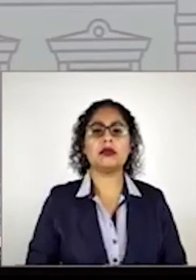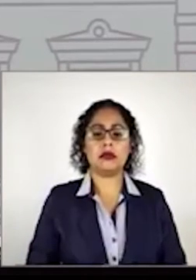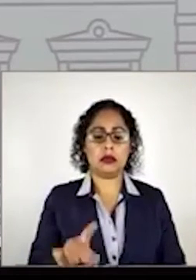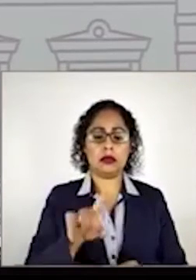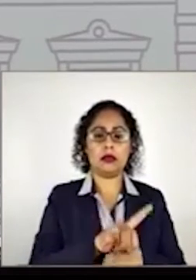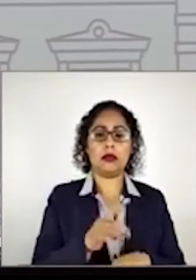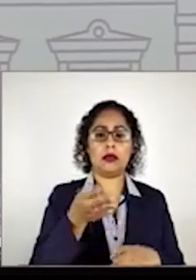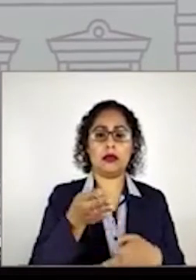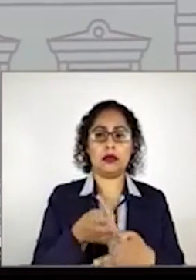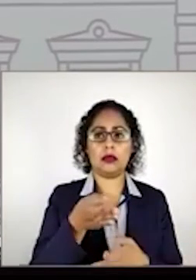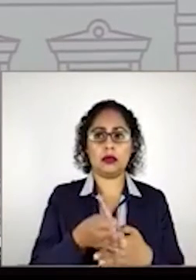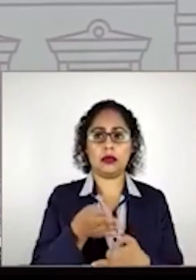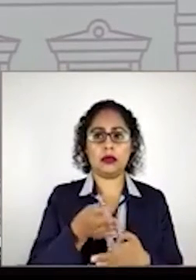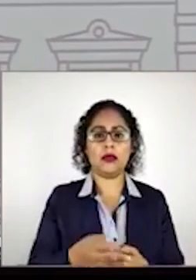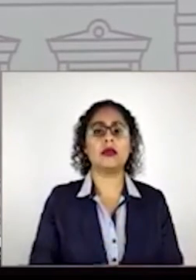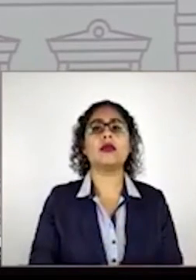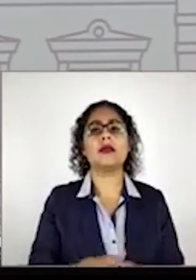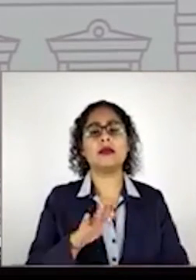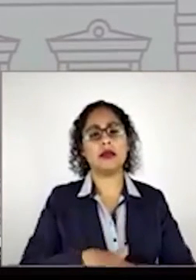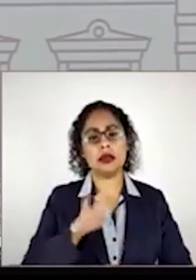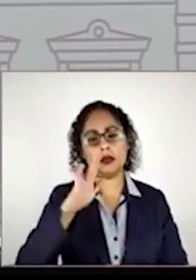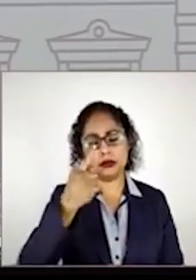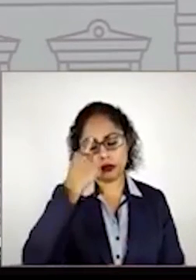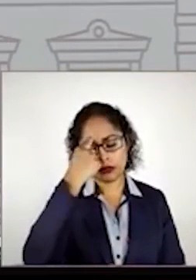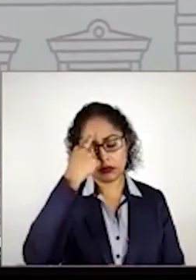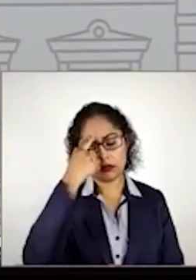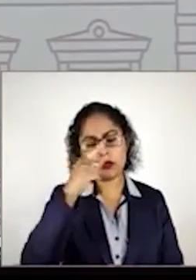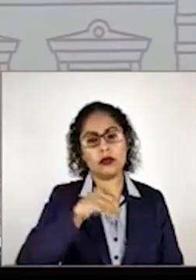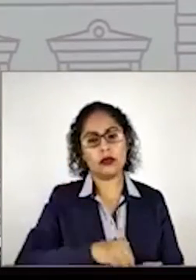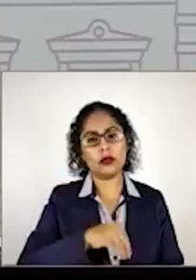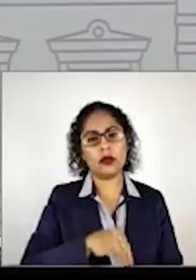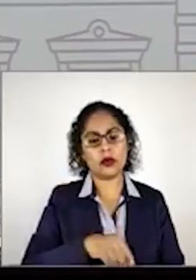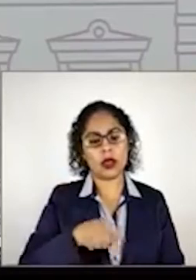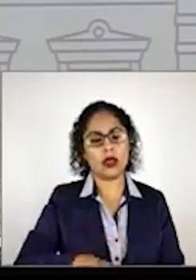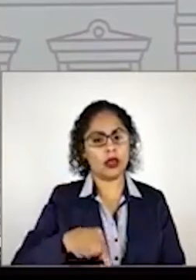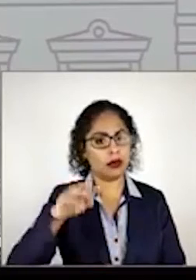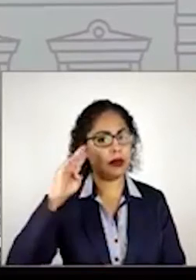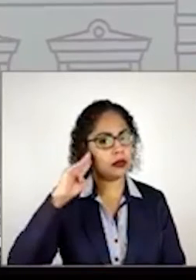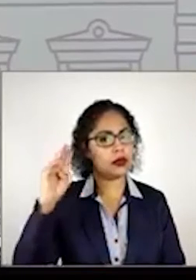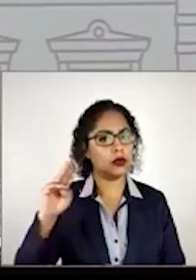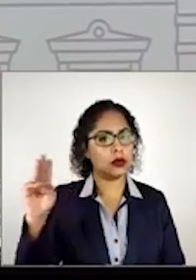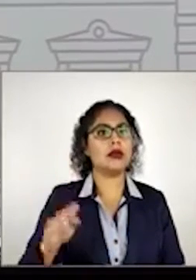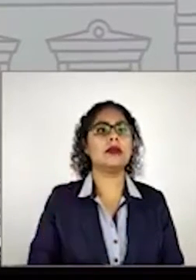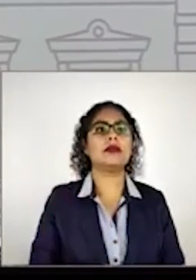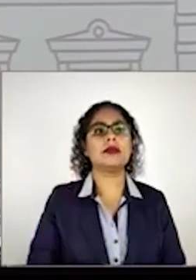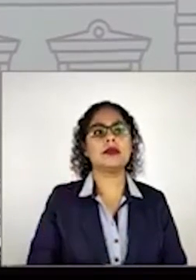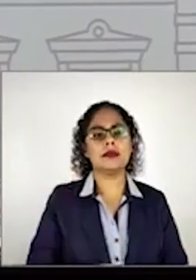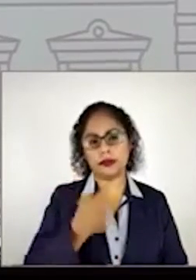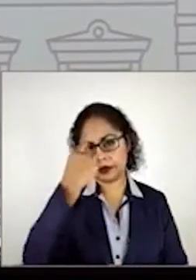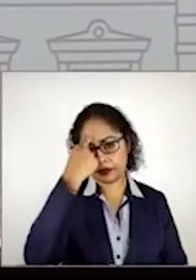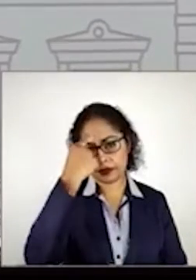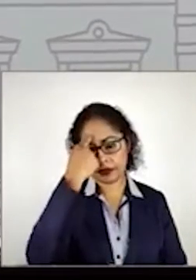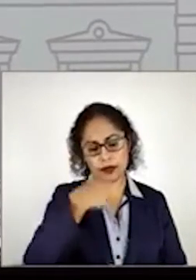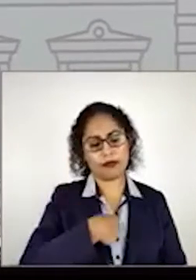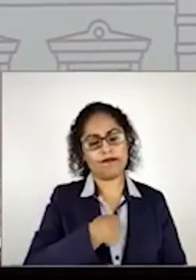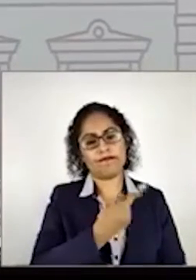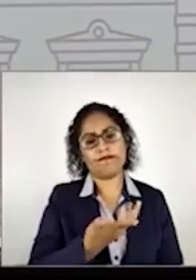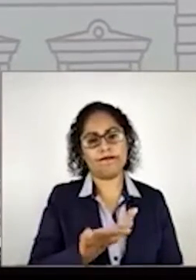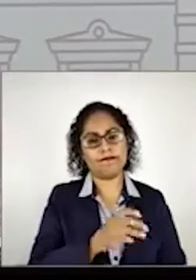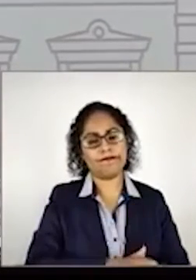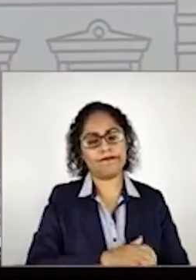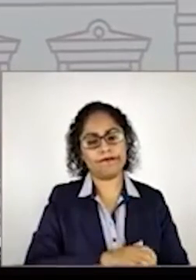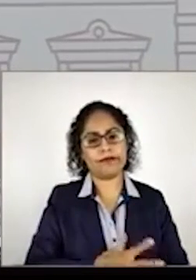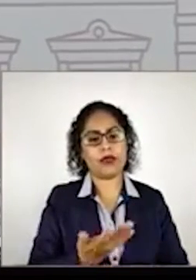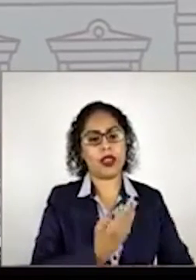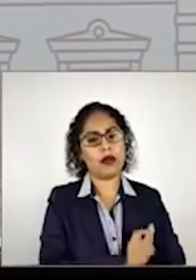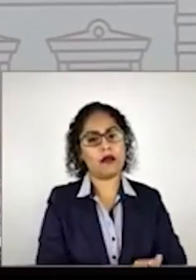hoy se extraña en Michoacán, se extraña quienes somos sus amigos, sus